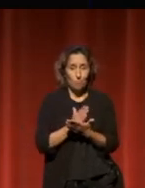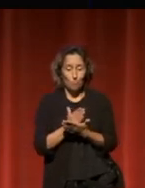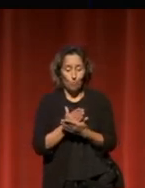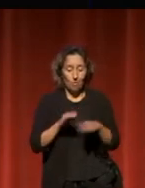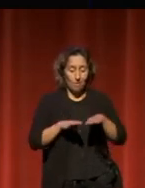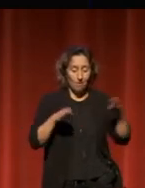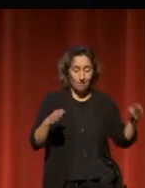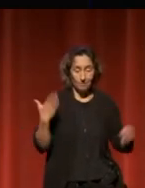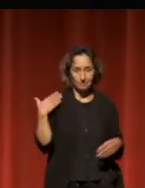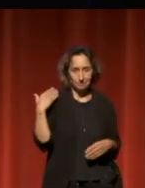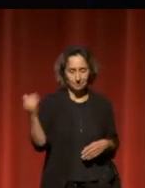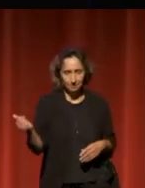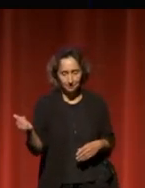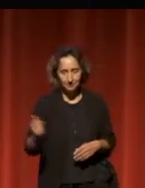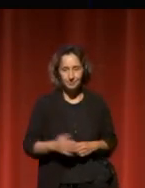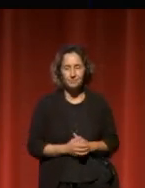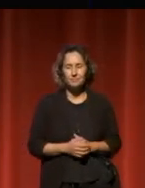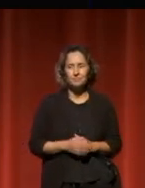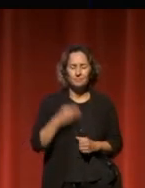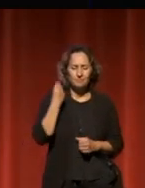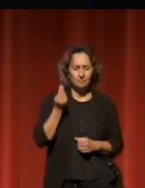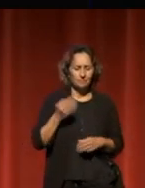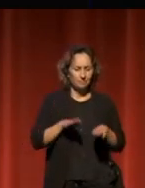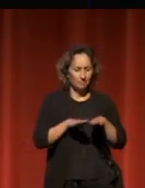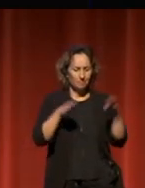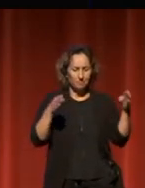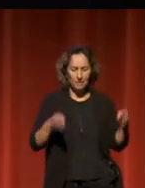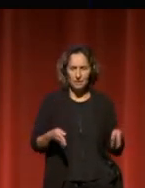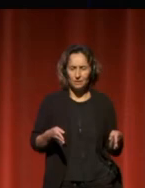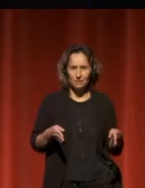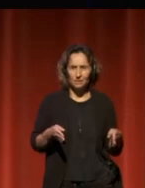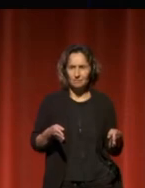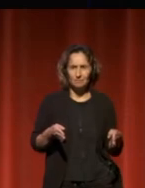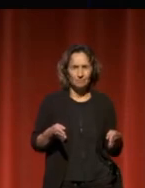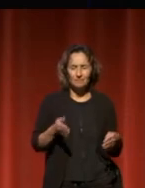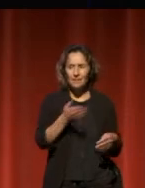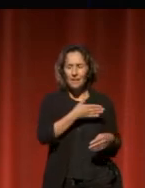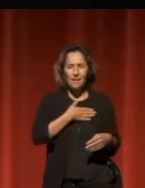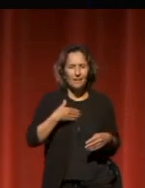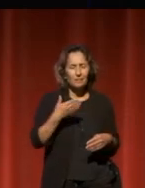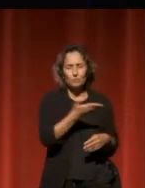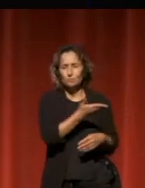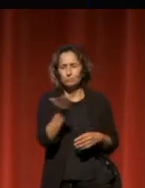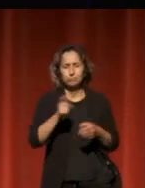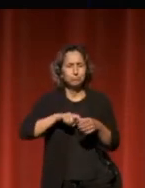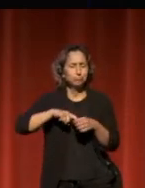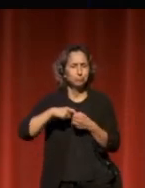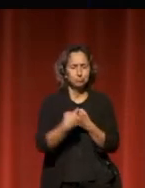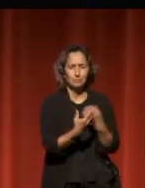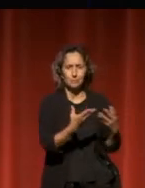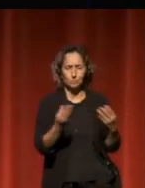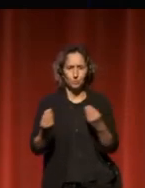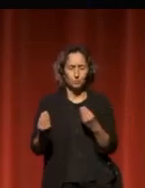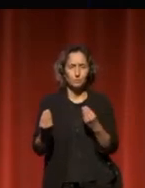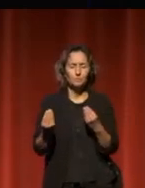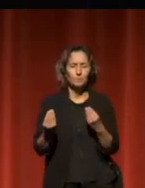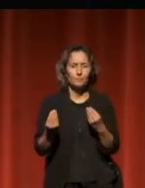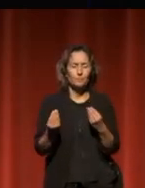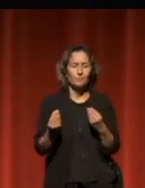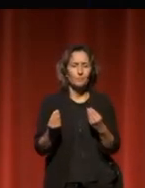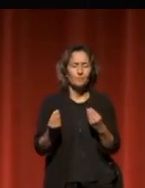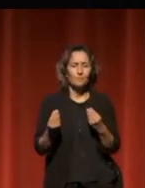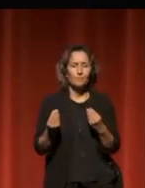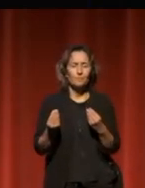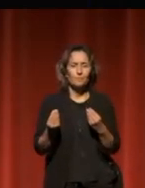a moderar esta mesa. La verdad es que creo que es una mesa que queremos que sea muy participativa y que entiendo que va a